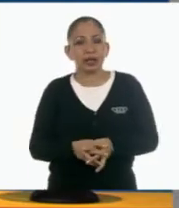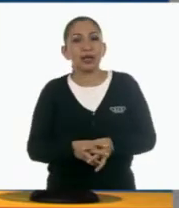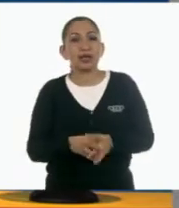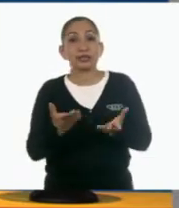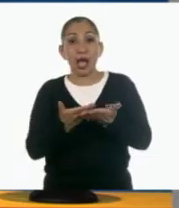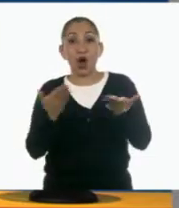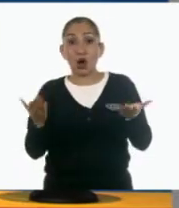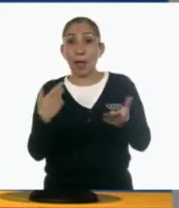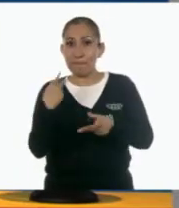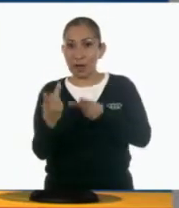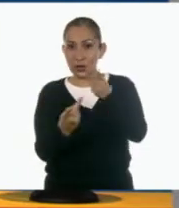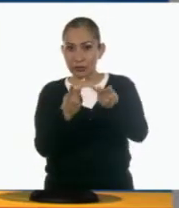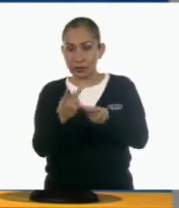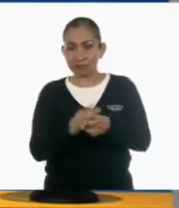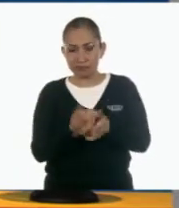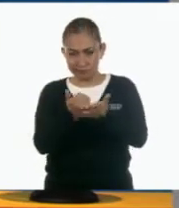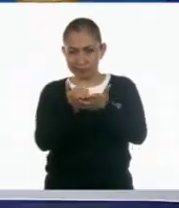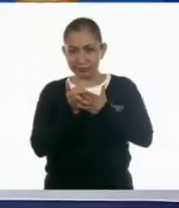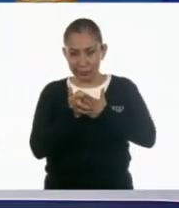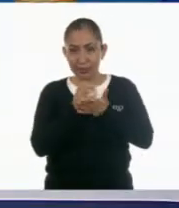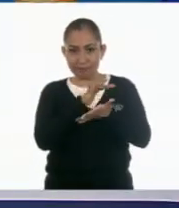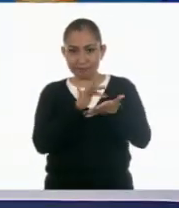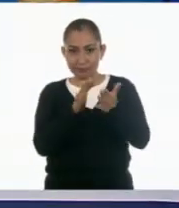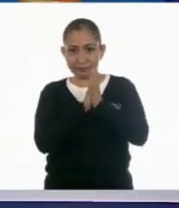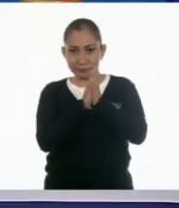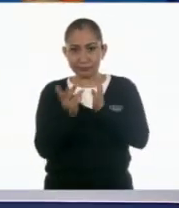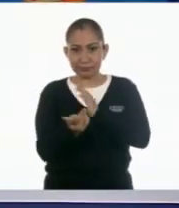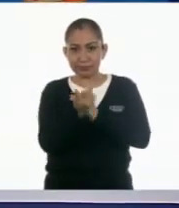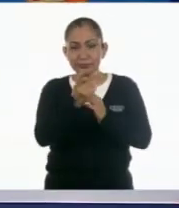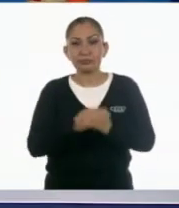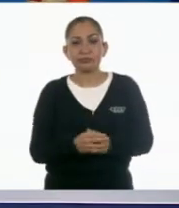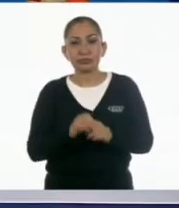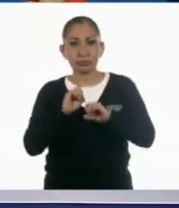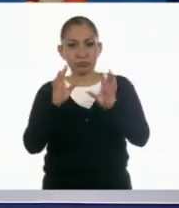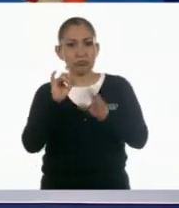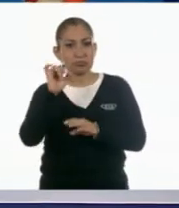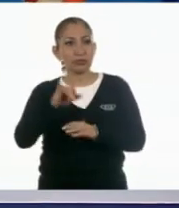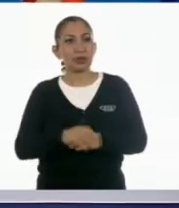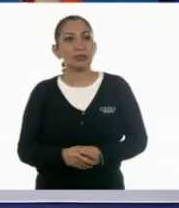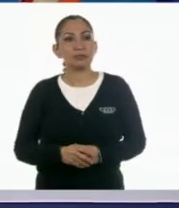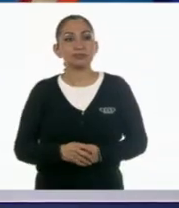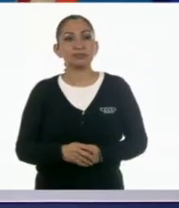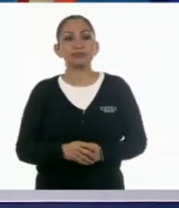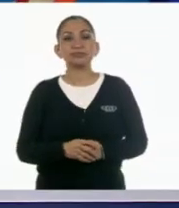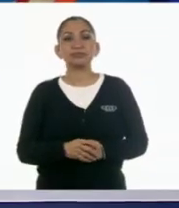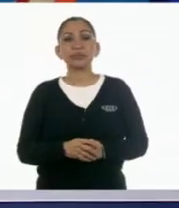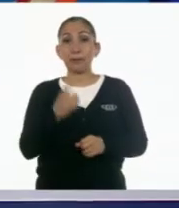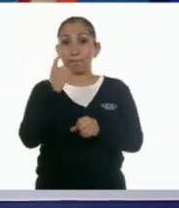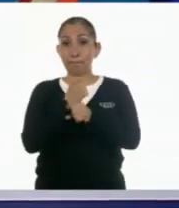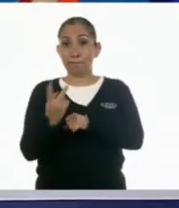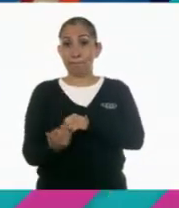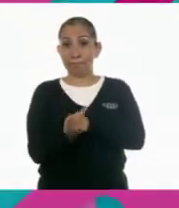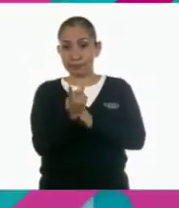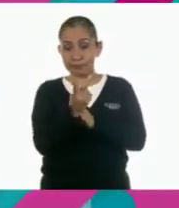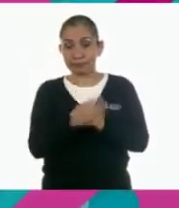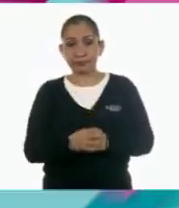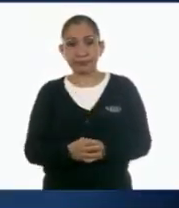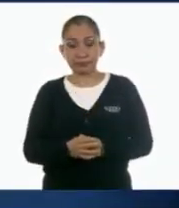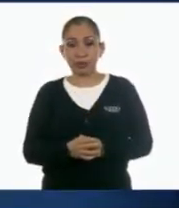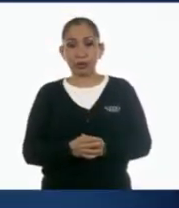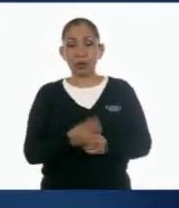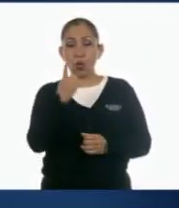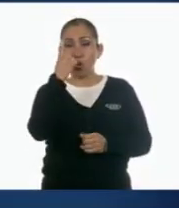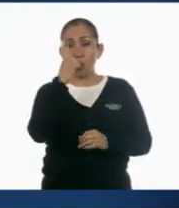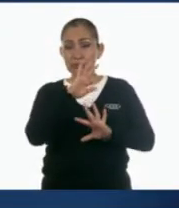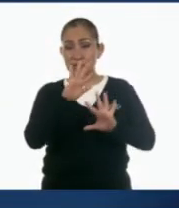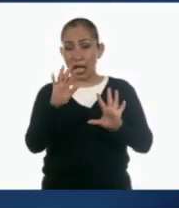pues vamos a unas preguntas, María. ¿Me ayudas con la lectura de las preguntas? Por supuesto. La primera pregunta es: una